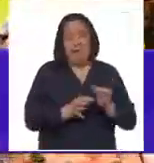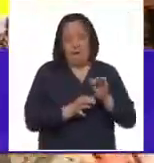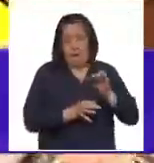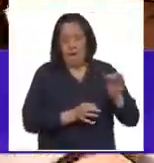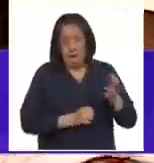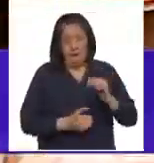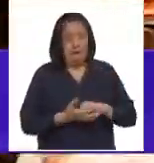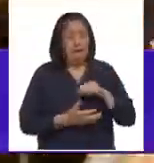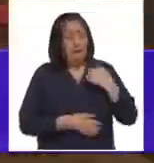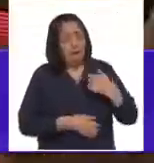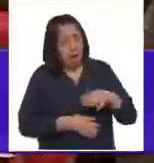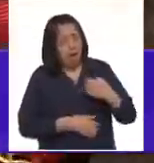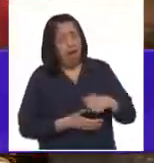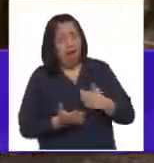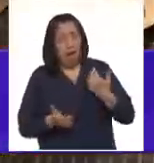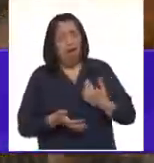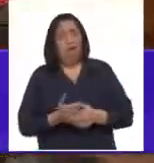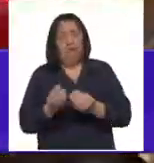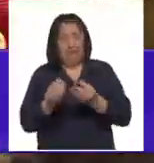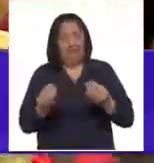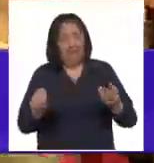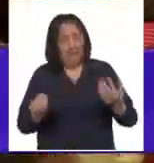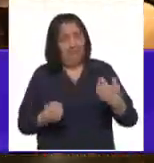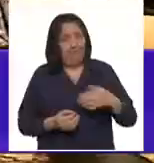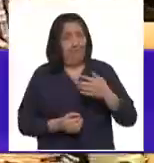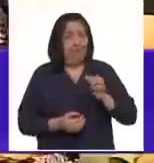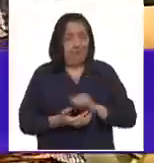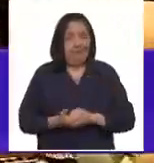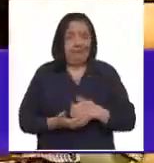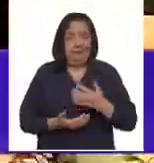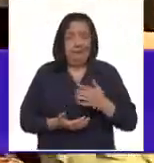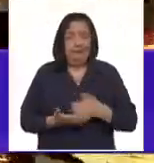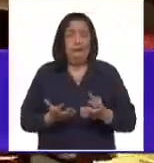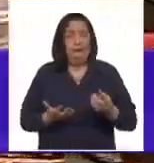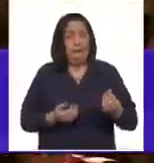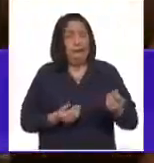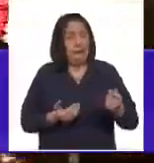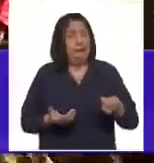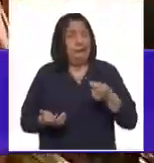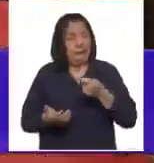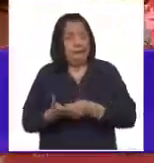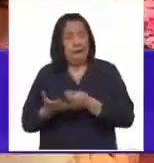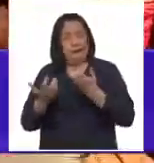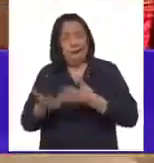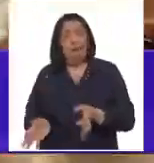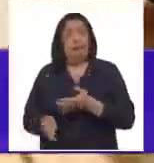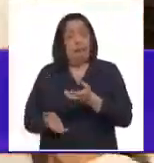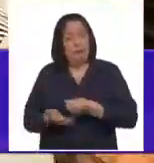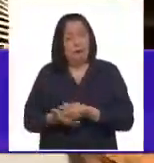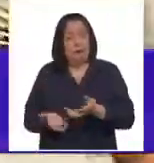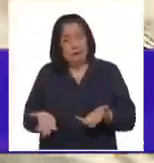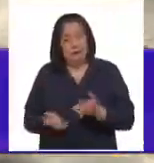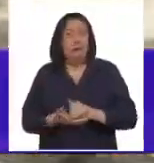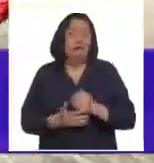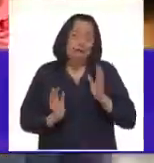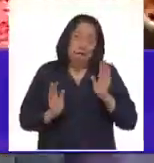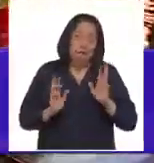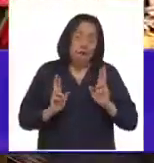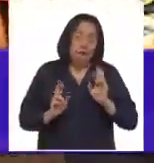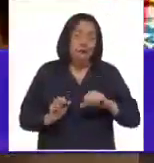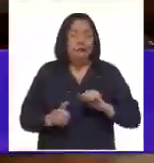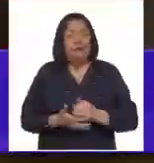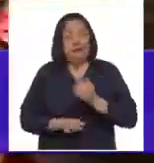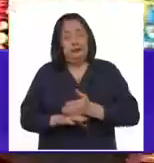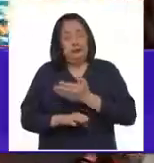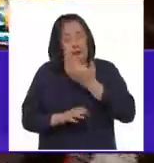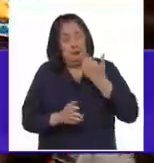Entonces, es un número considerable. Sí. De ingreso económico que se ha perdido, pues, pero esperemos, pues, que la situación